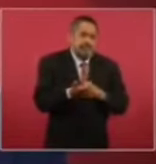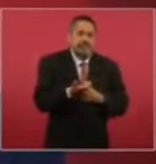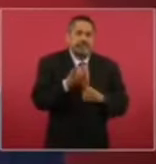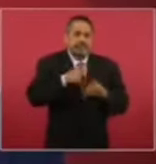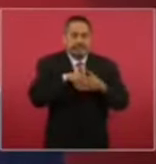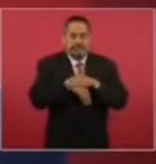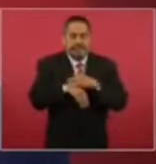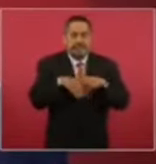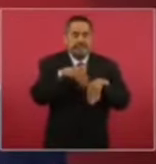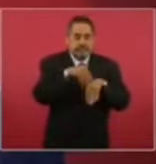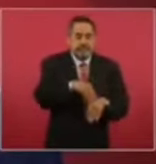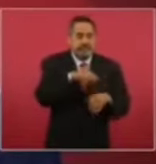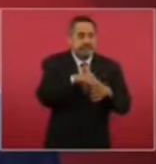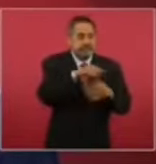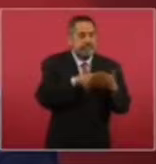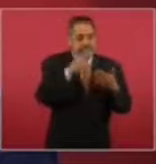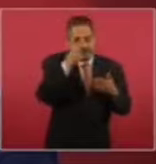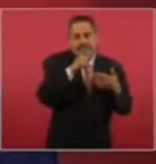y voy a votar por ellos. Total.